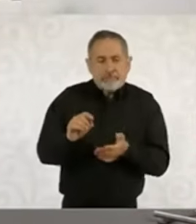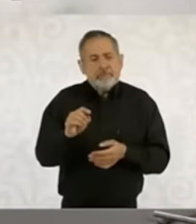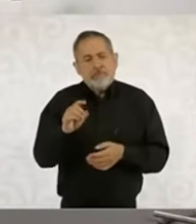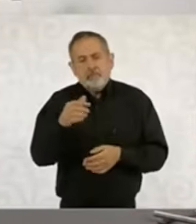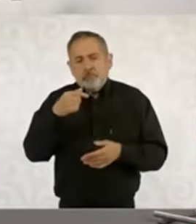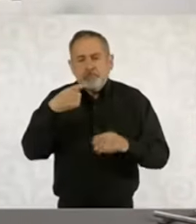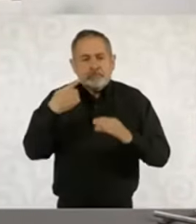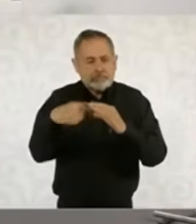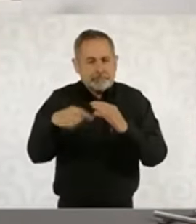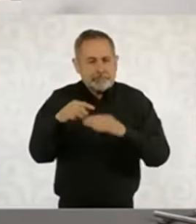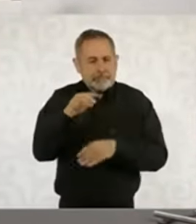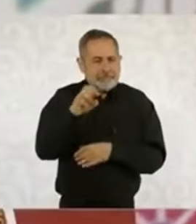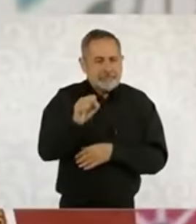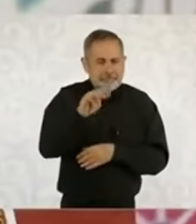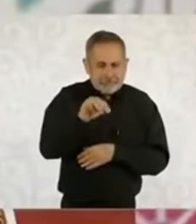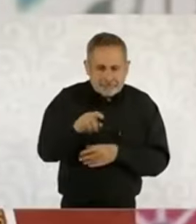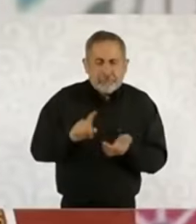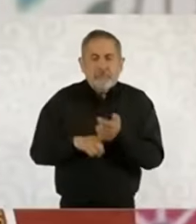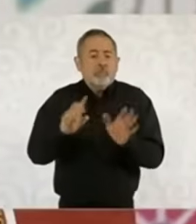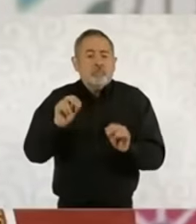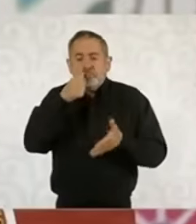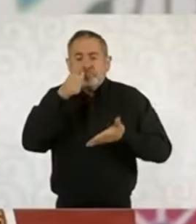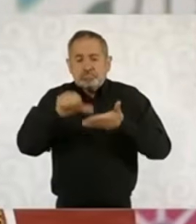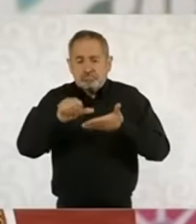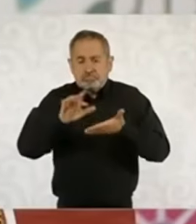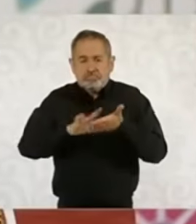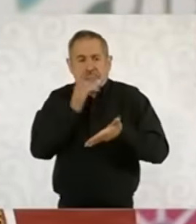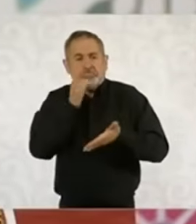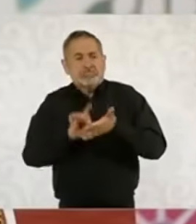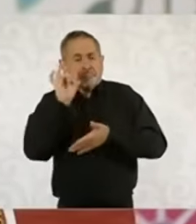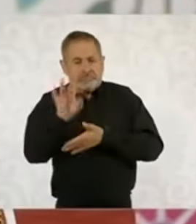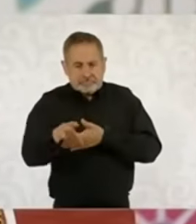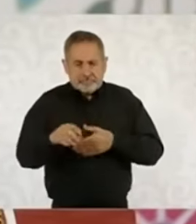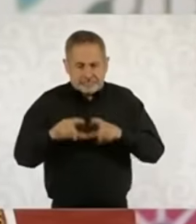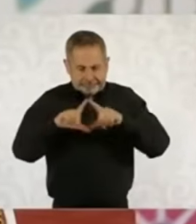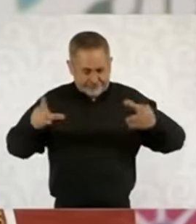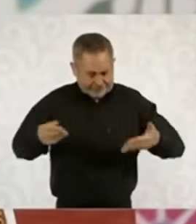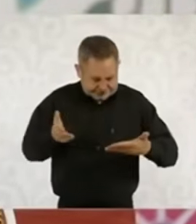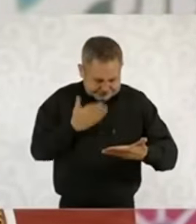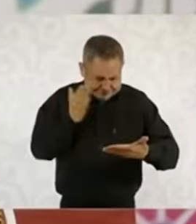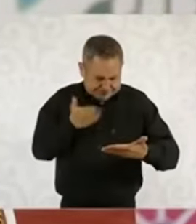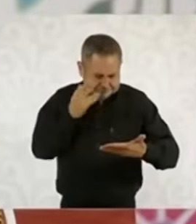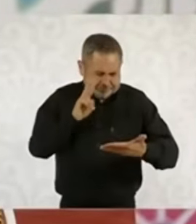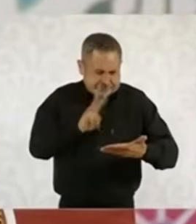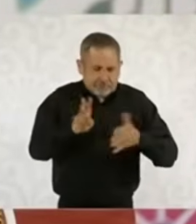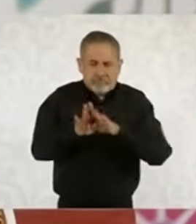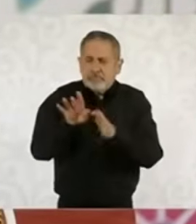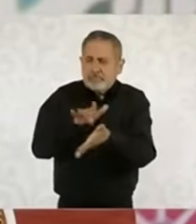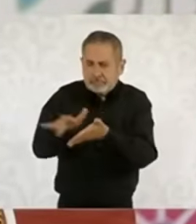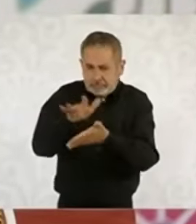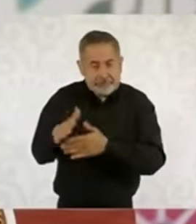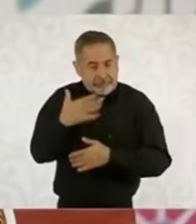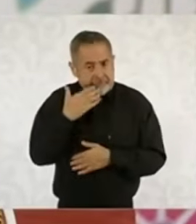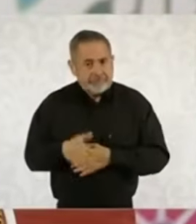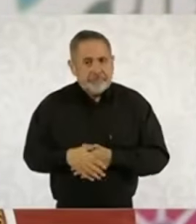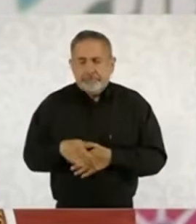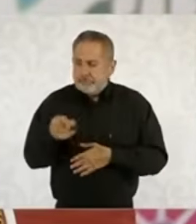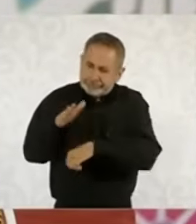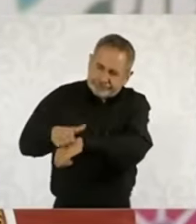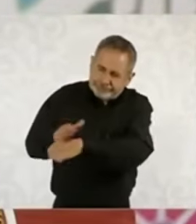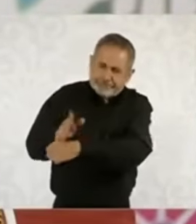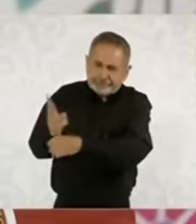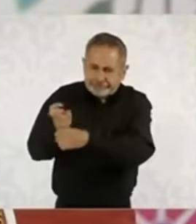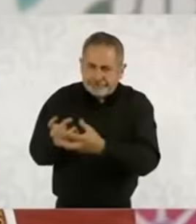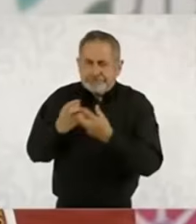o por correo del servicio postal, los beneficios del programa de apoyos y finalmente los convocamos